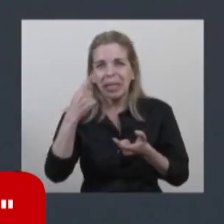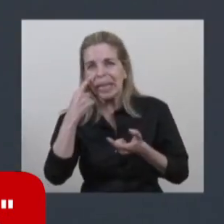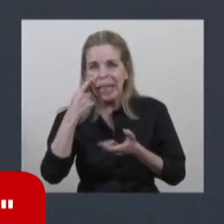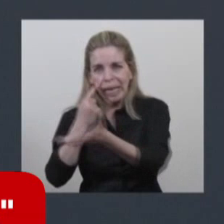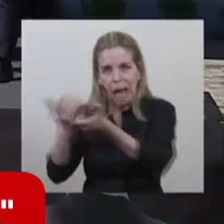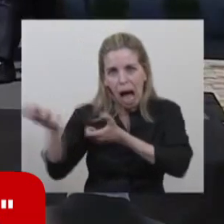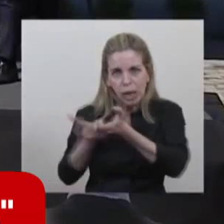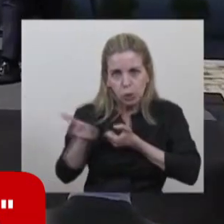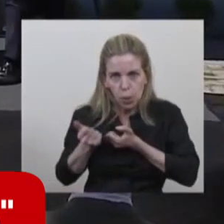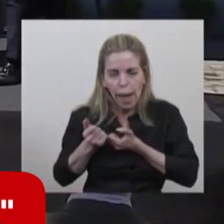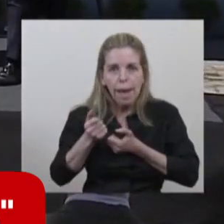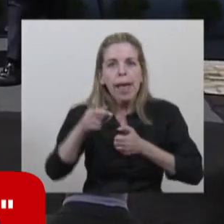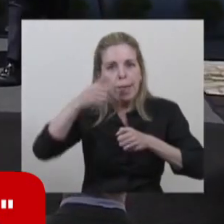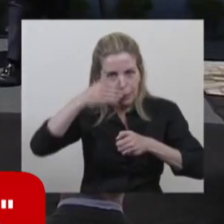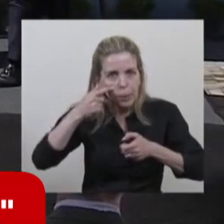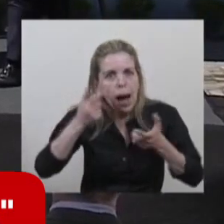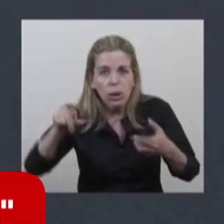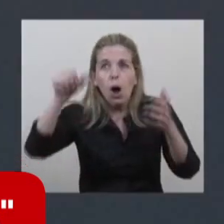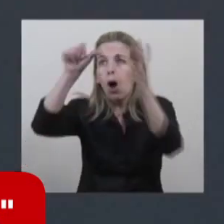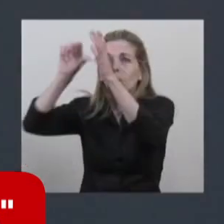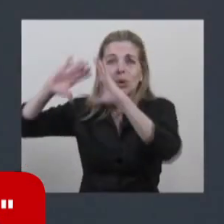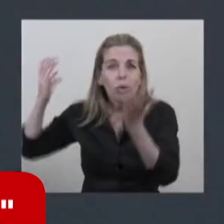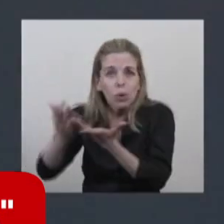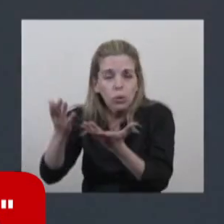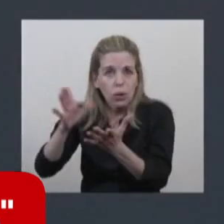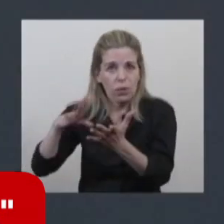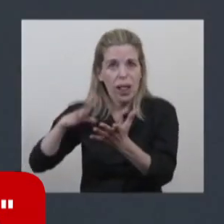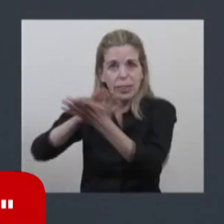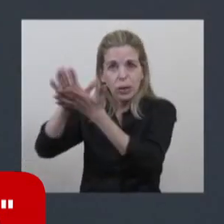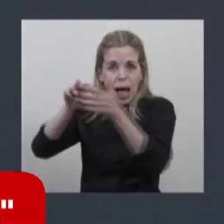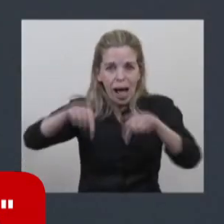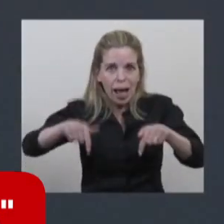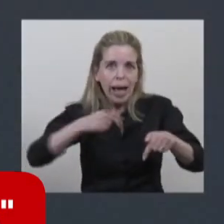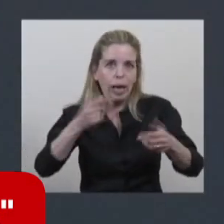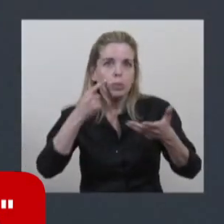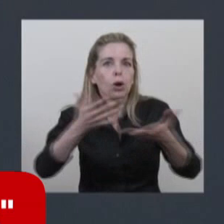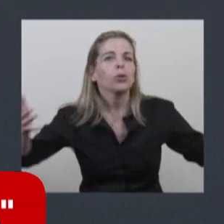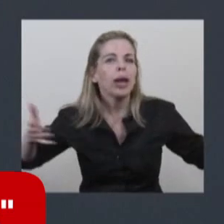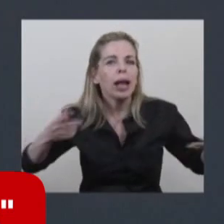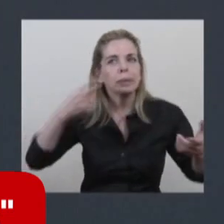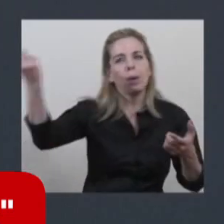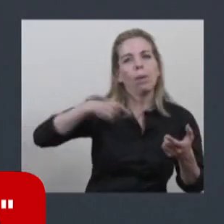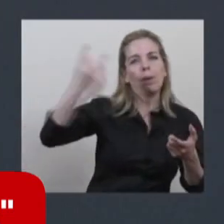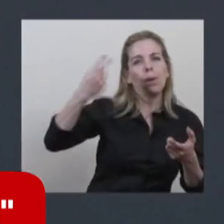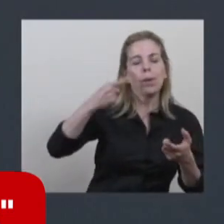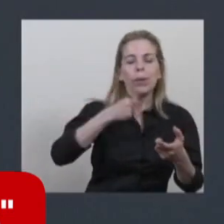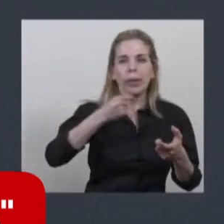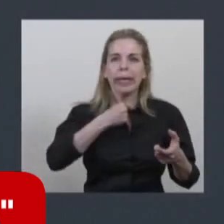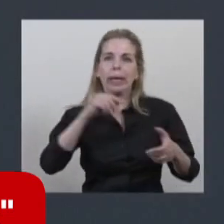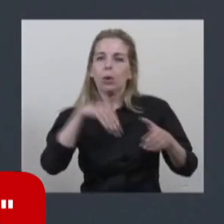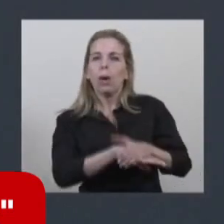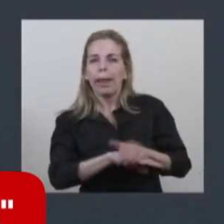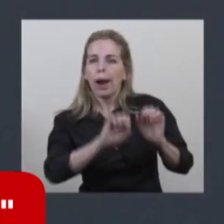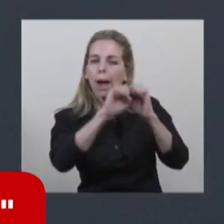términos de carga, entonces empezamos a trabajar para tener al día la carga de los fallecidos COVID con otros sistemas que desarrollamos acá